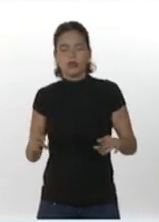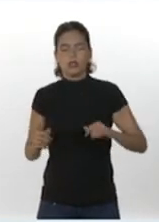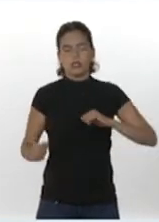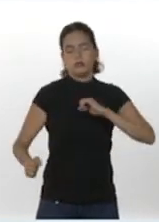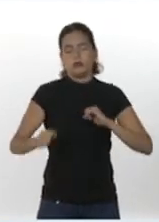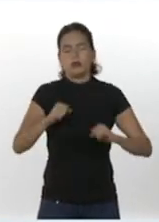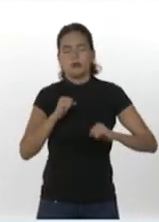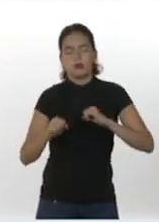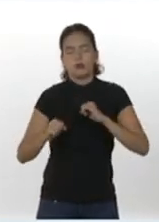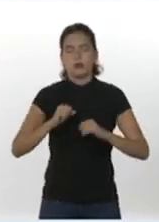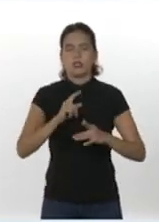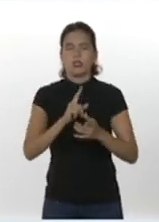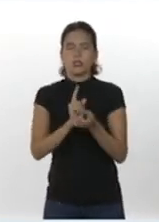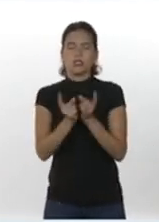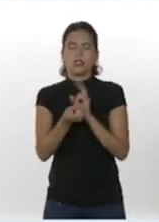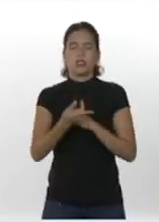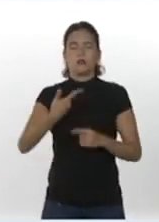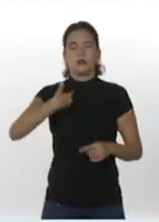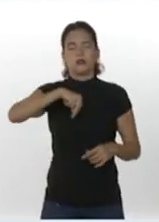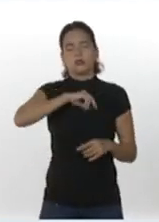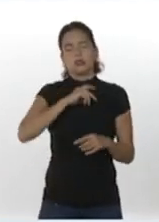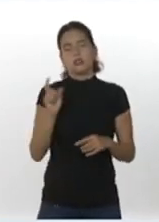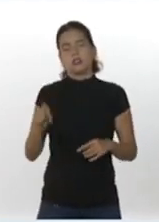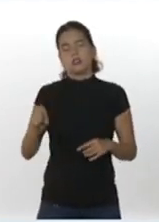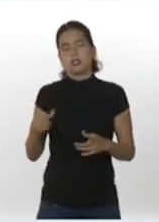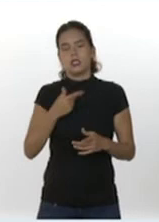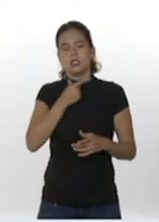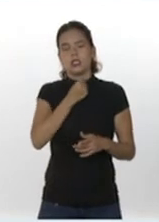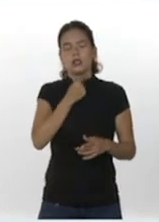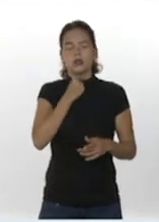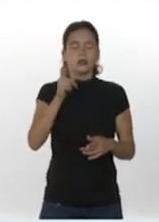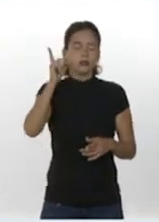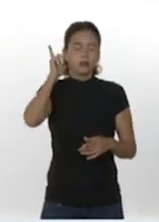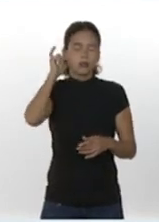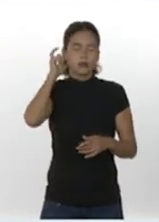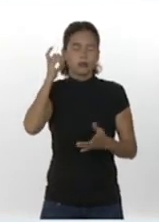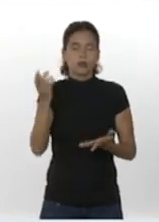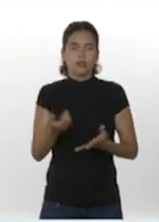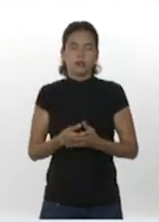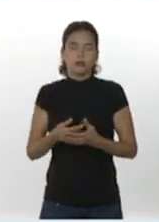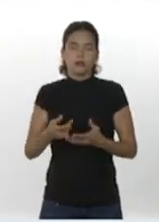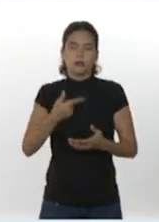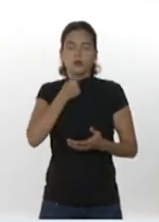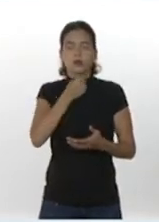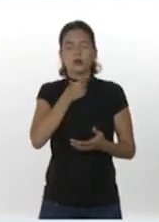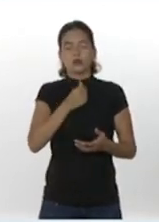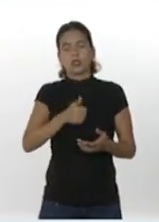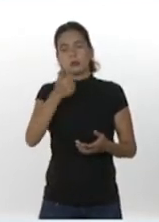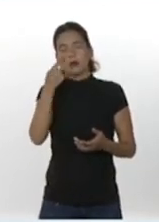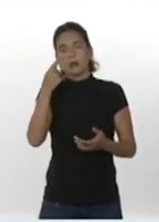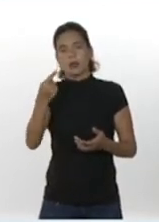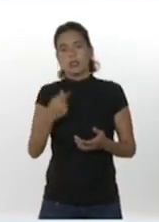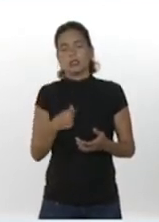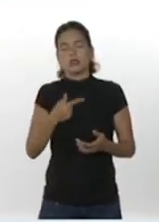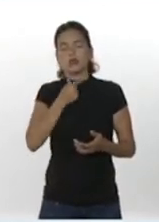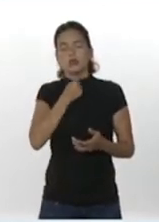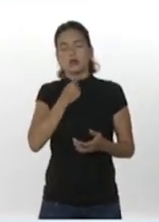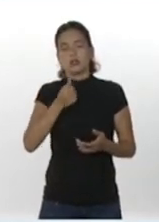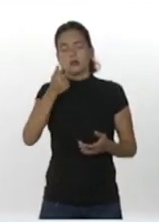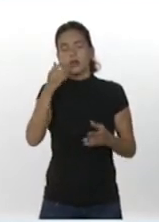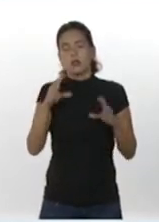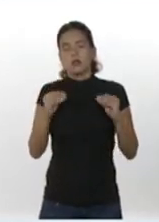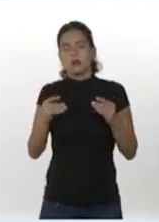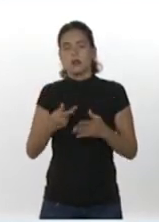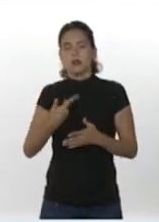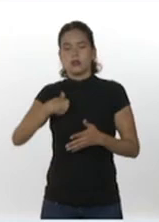amena, que se adapte a nuestras necesidades, si nos gusta más escuchar, si nos gusta más observar, si nos gusta más hablar. Entonces